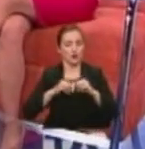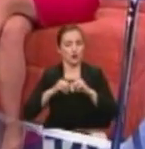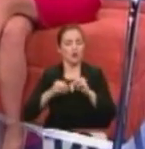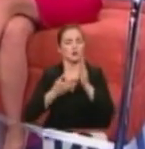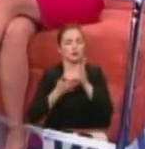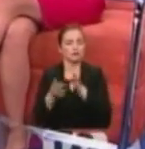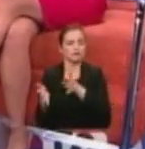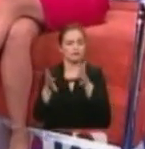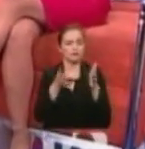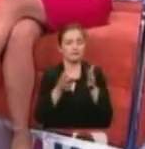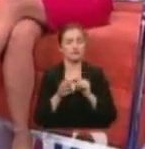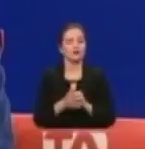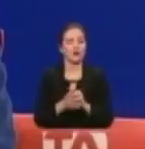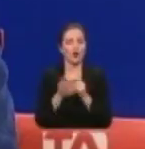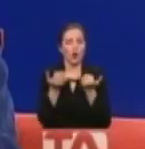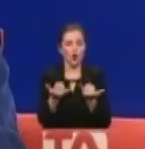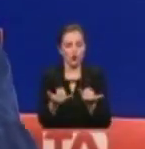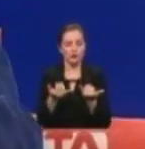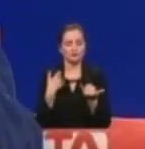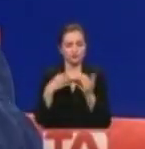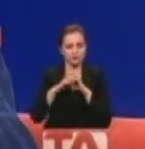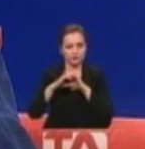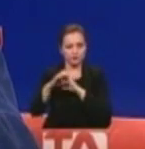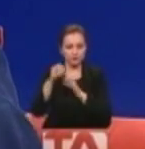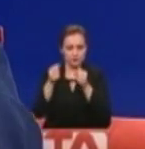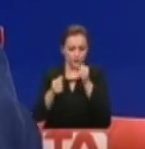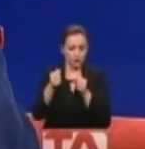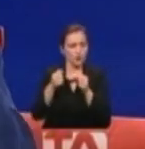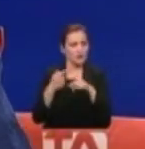nosotros tenemos un sistema de transporte donde el